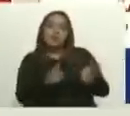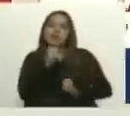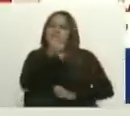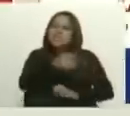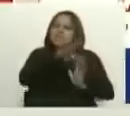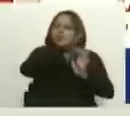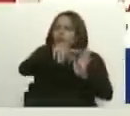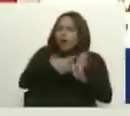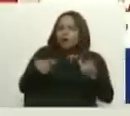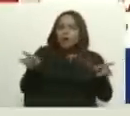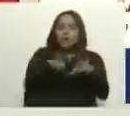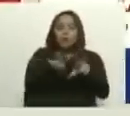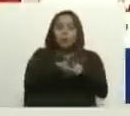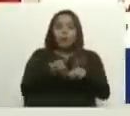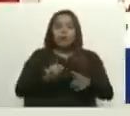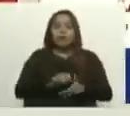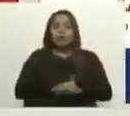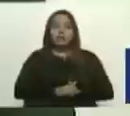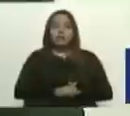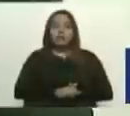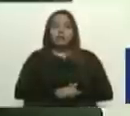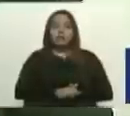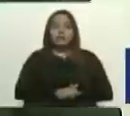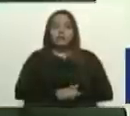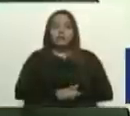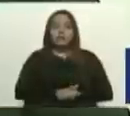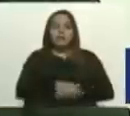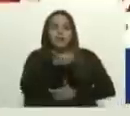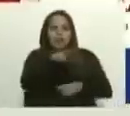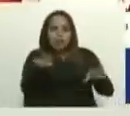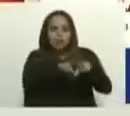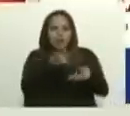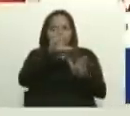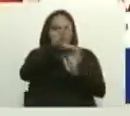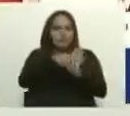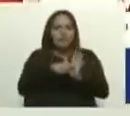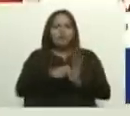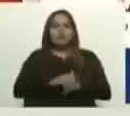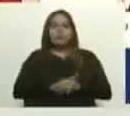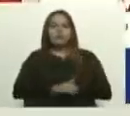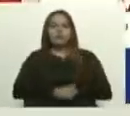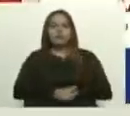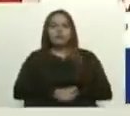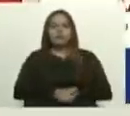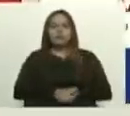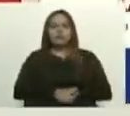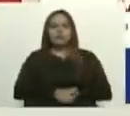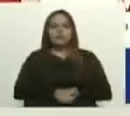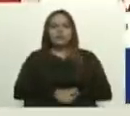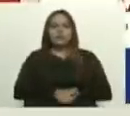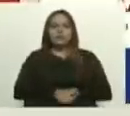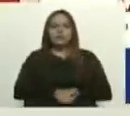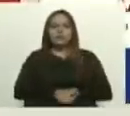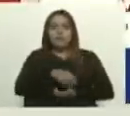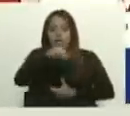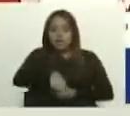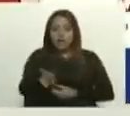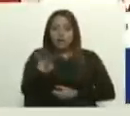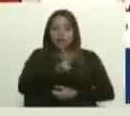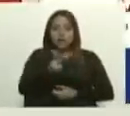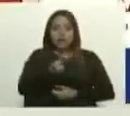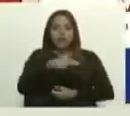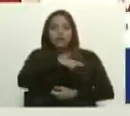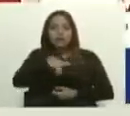robaron, compañera Ilene. Así se robaron de aquí de Venezuela